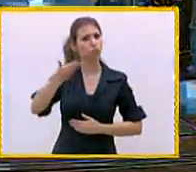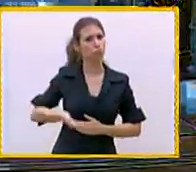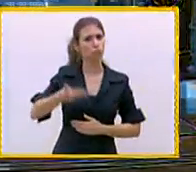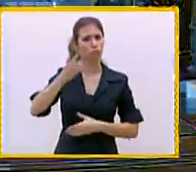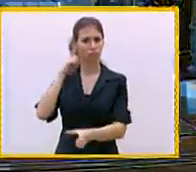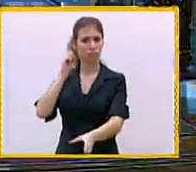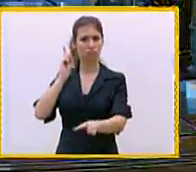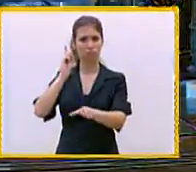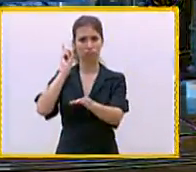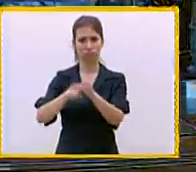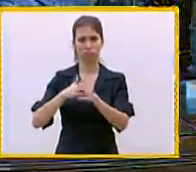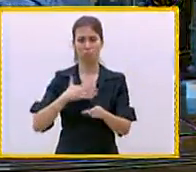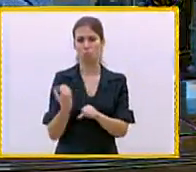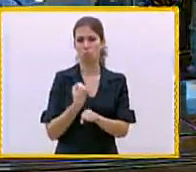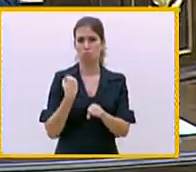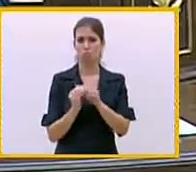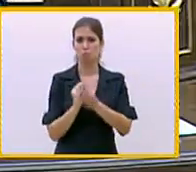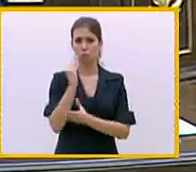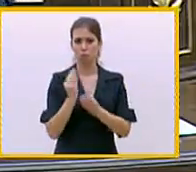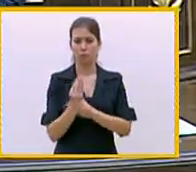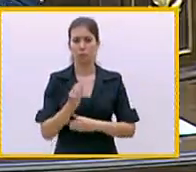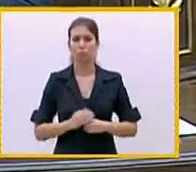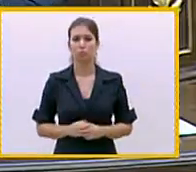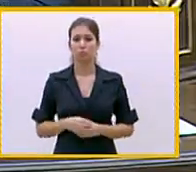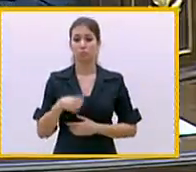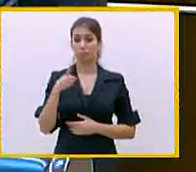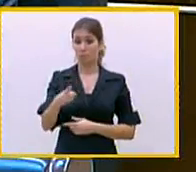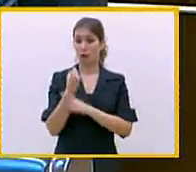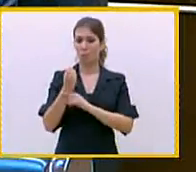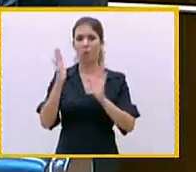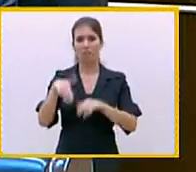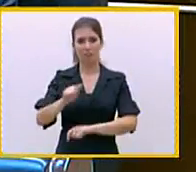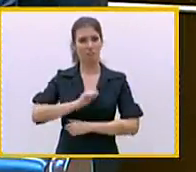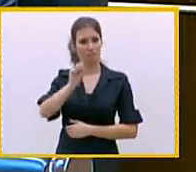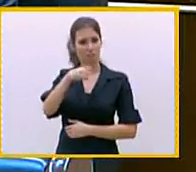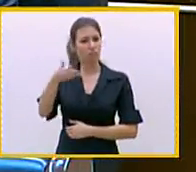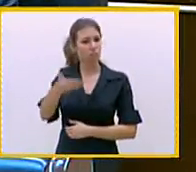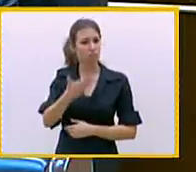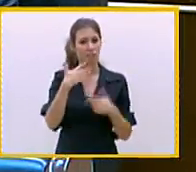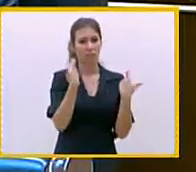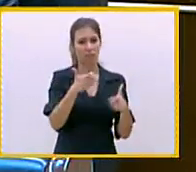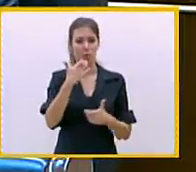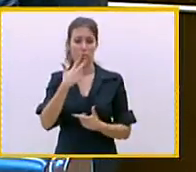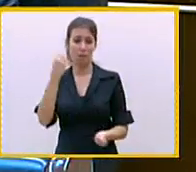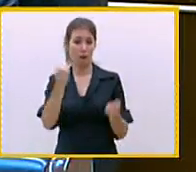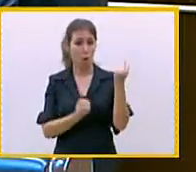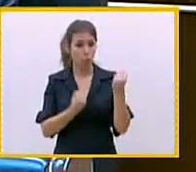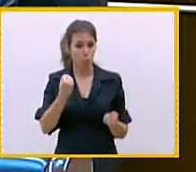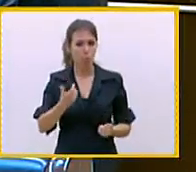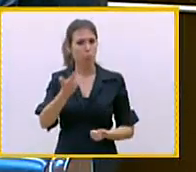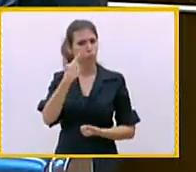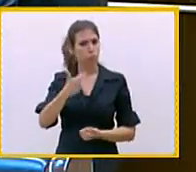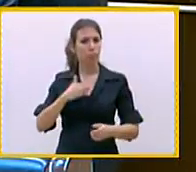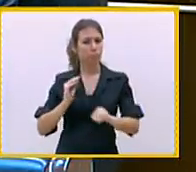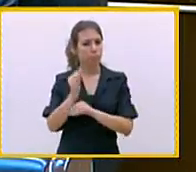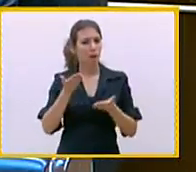tejido productivo. Un apoyo que está dando sus frutos en sectores clave como el automóvil, donde las ayudas al tejido